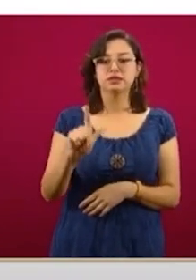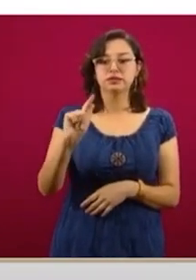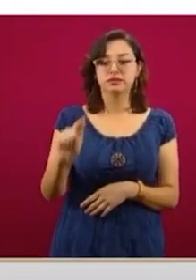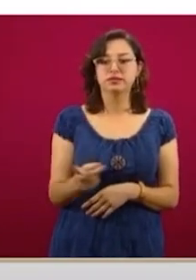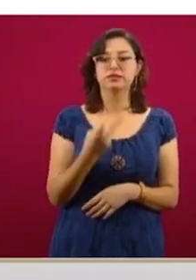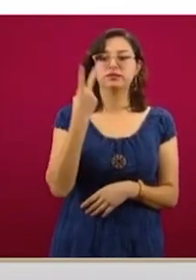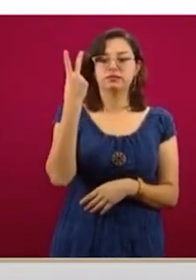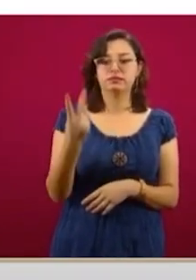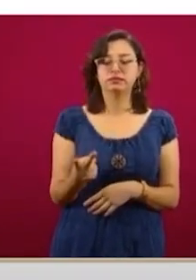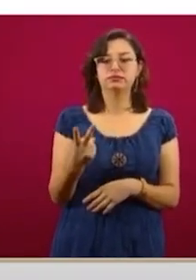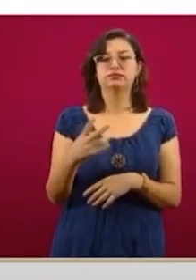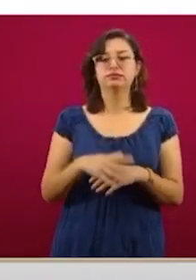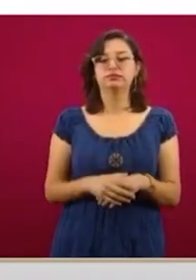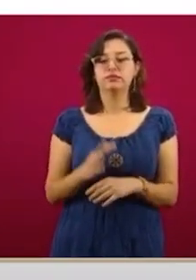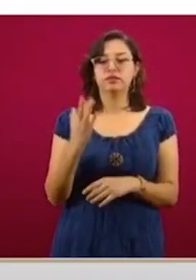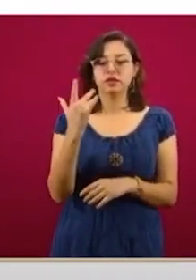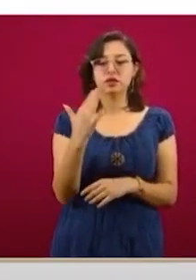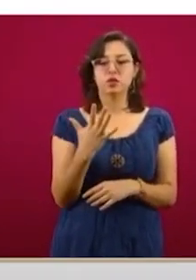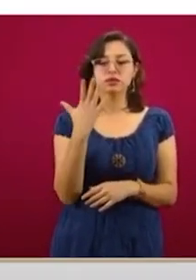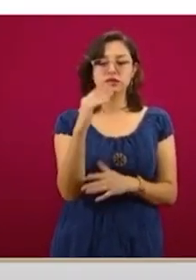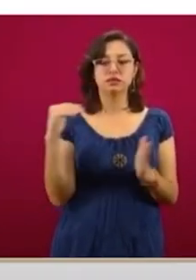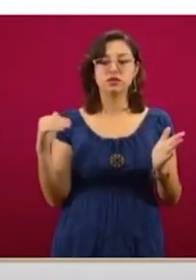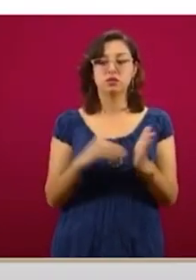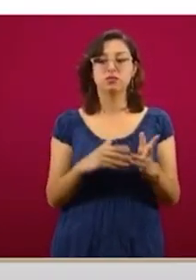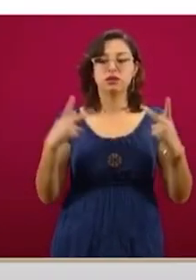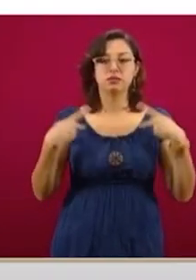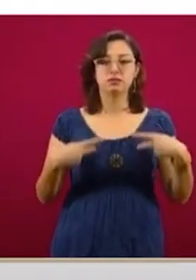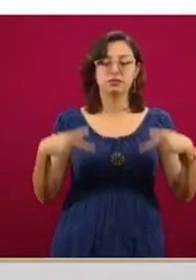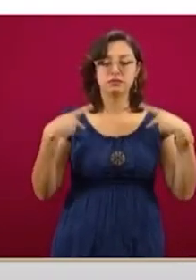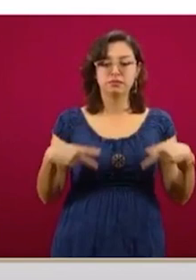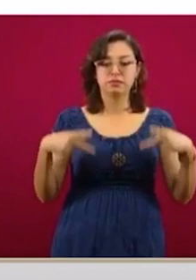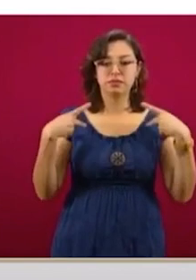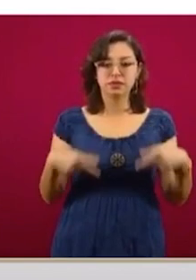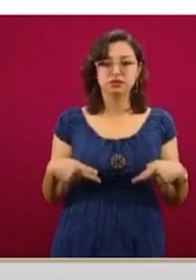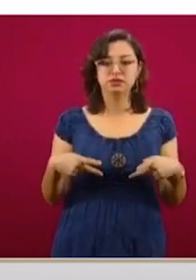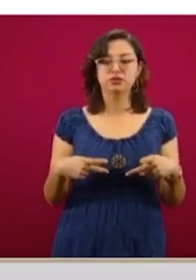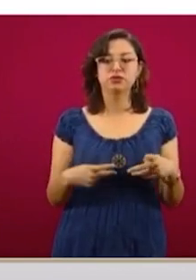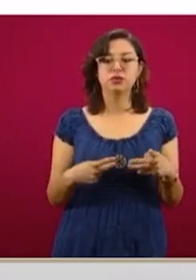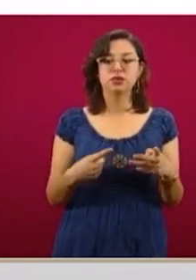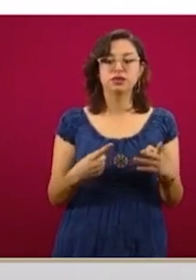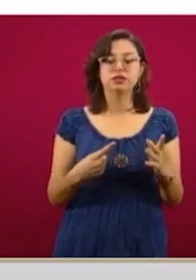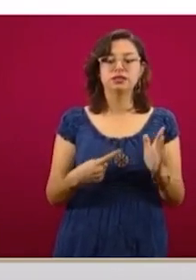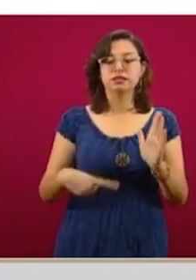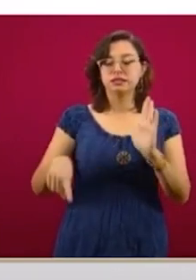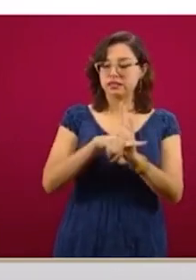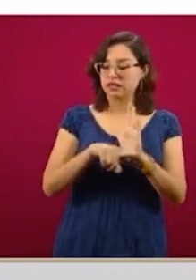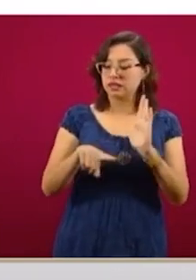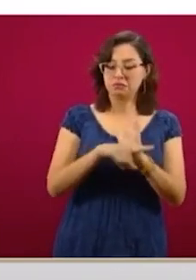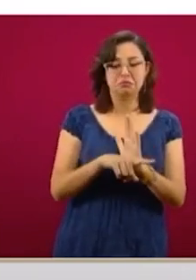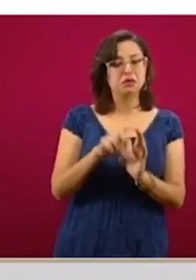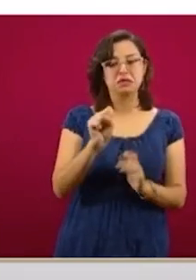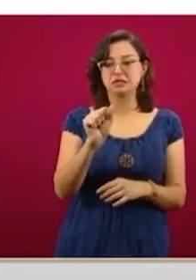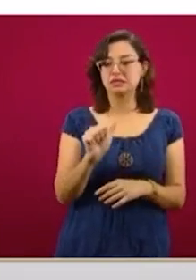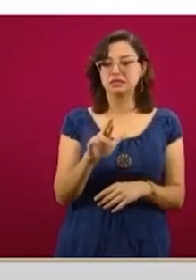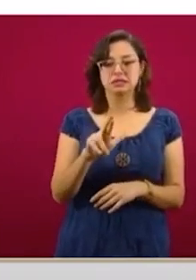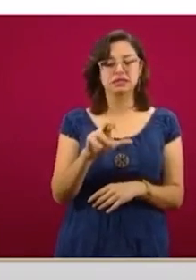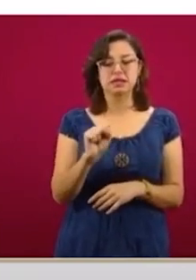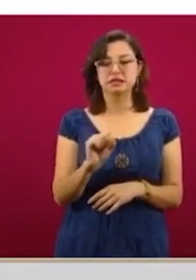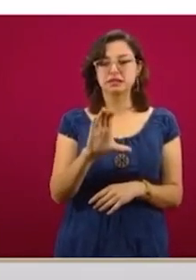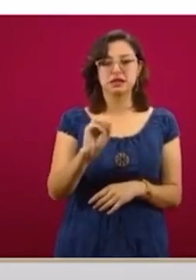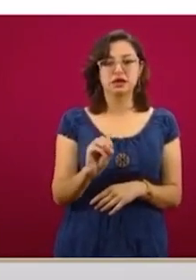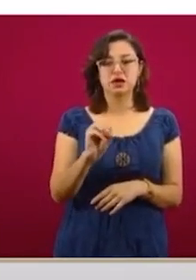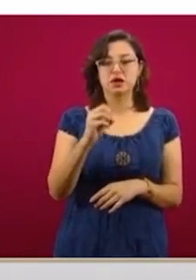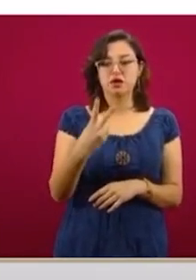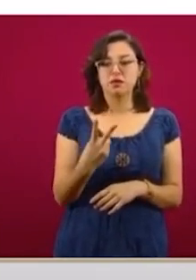de hoy, más de 55.000 las personas que han dado negativo a la prueba de SARS-CoV-2 y más